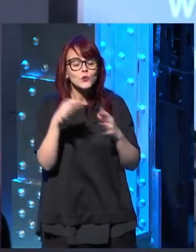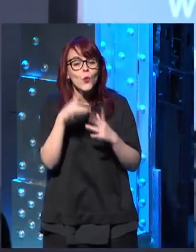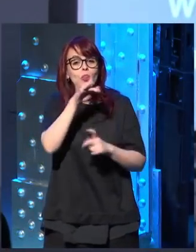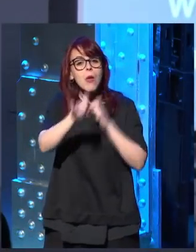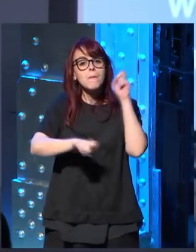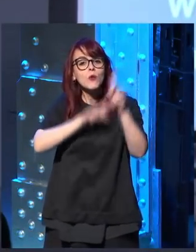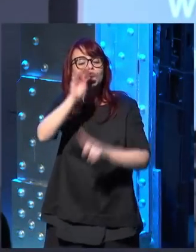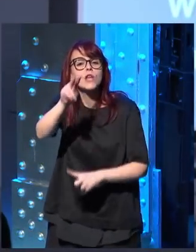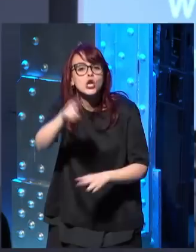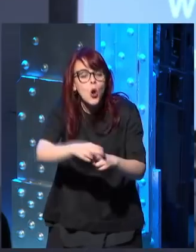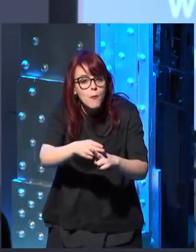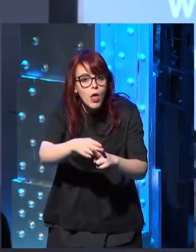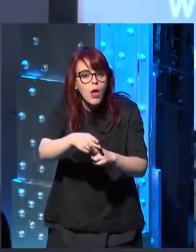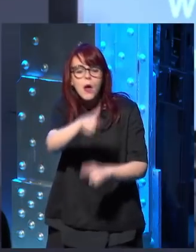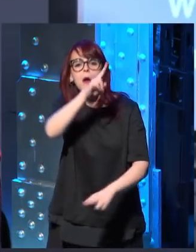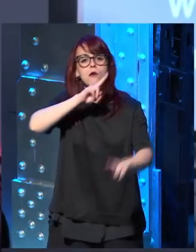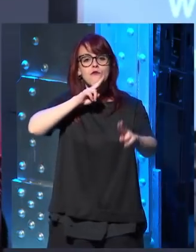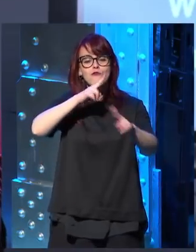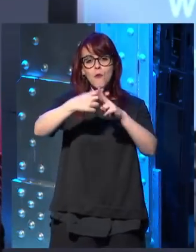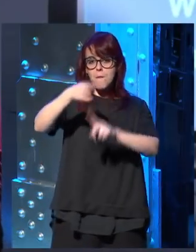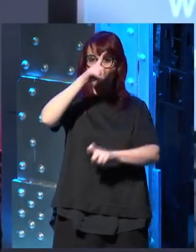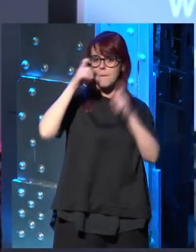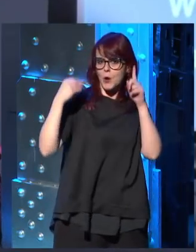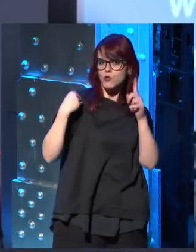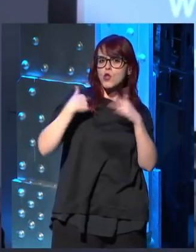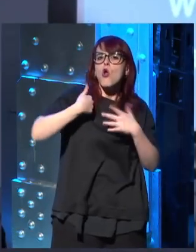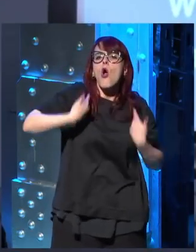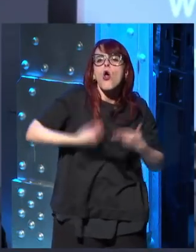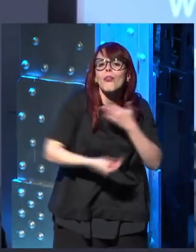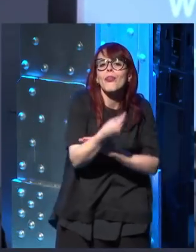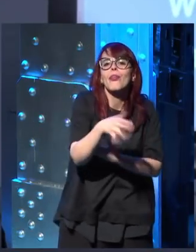pregunté su nombre, ella me preguntó el mío. ¿Y de dónde era yo?